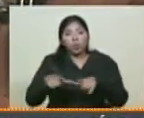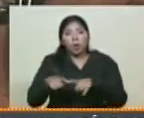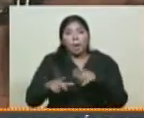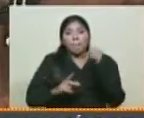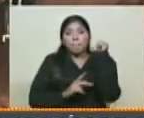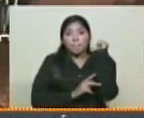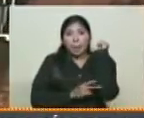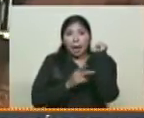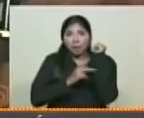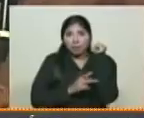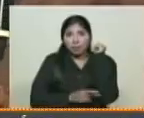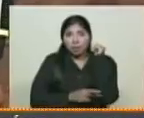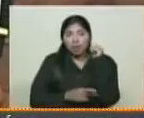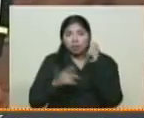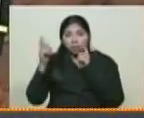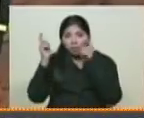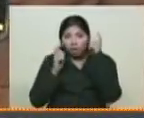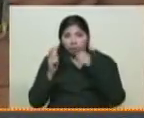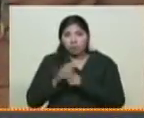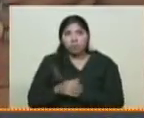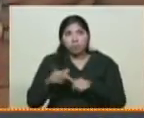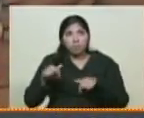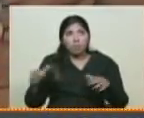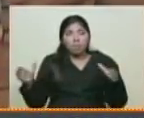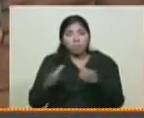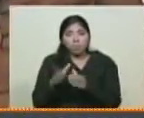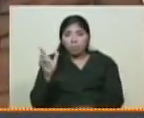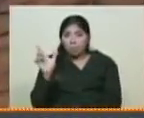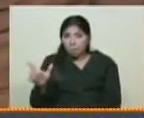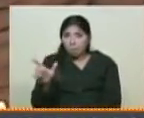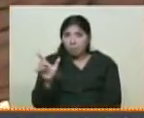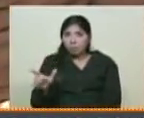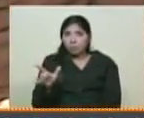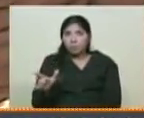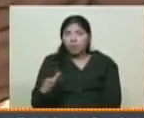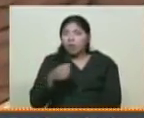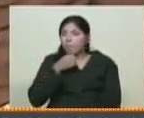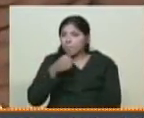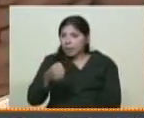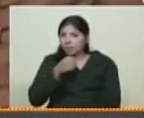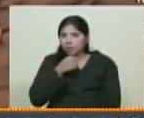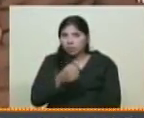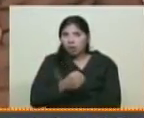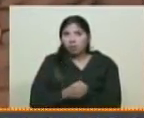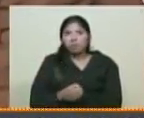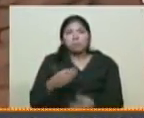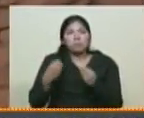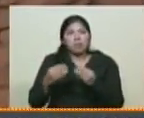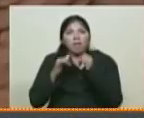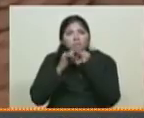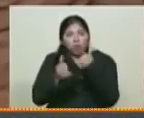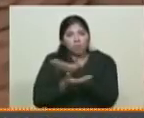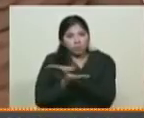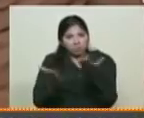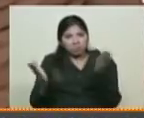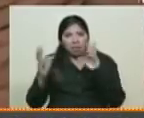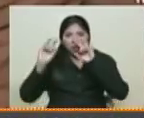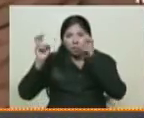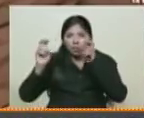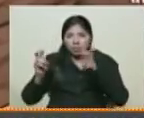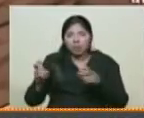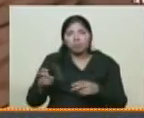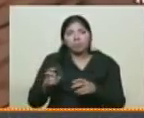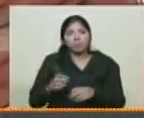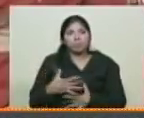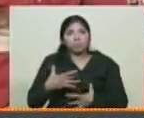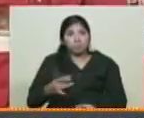Dirección Nacional del Partido Socialista Unido de Venezuela se dispone a realizar una rueda de prensa para informar temas de interés nacional.